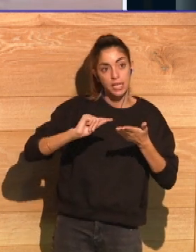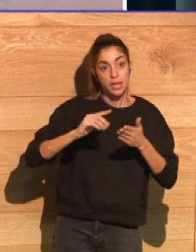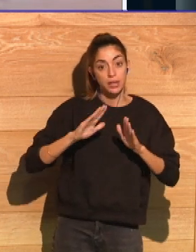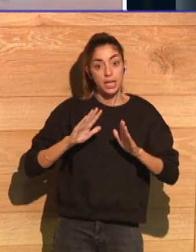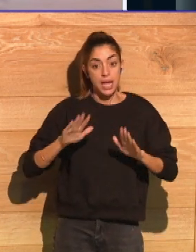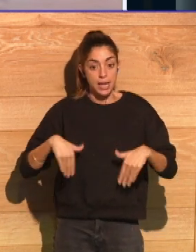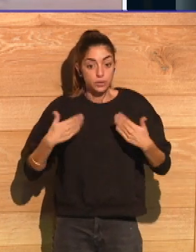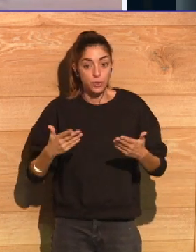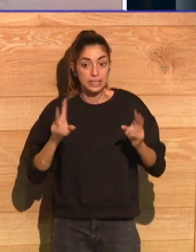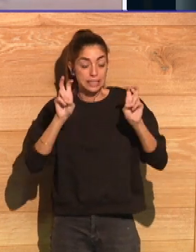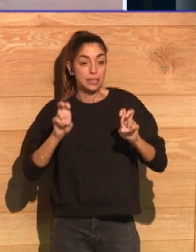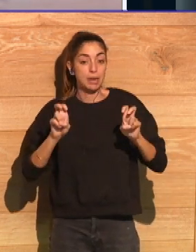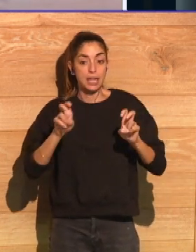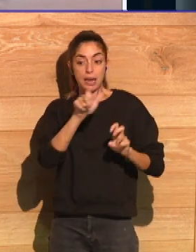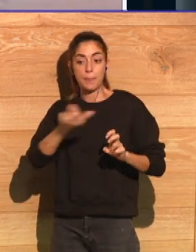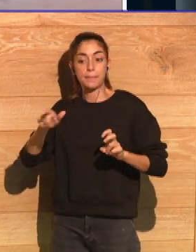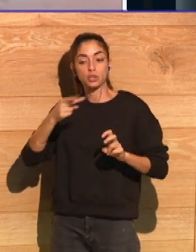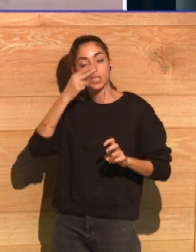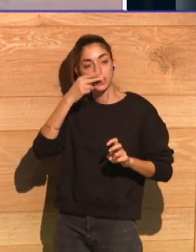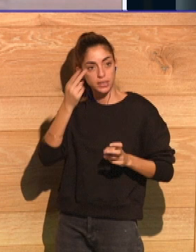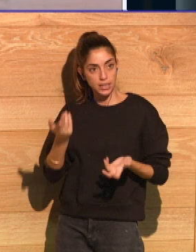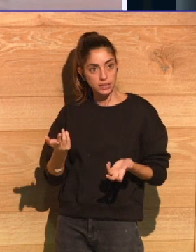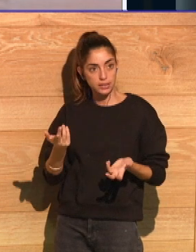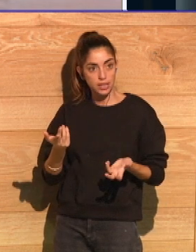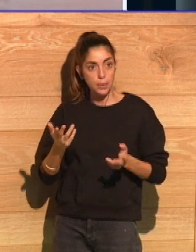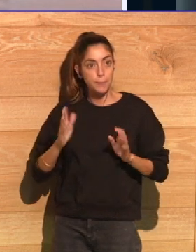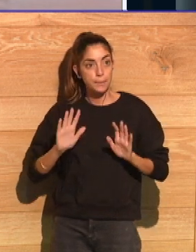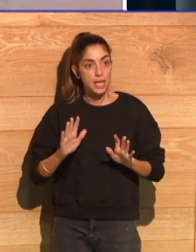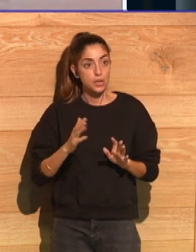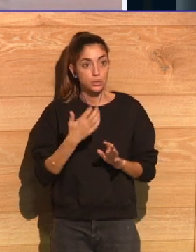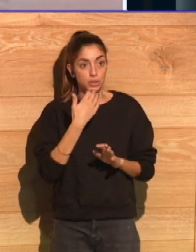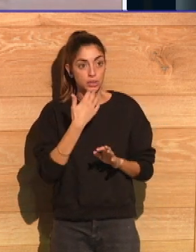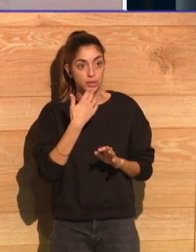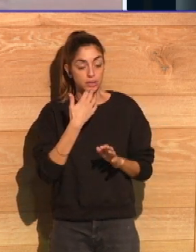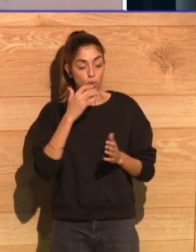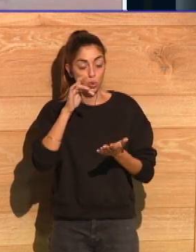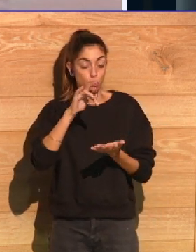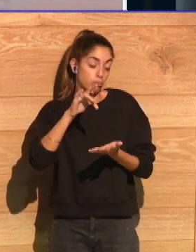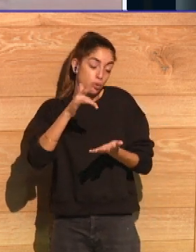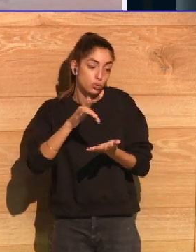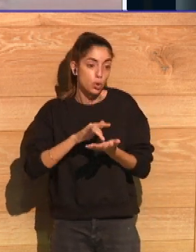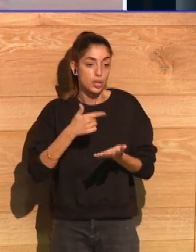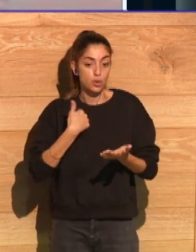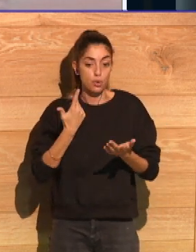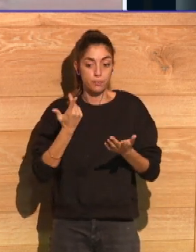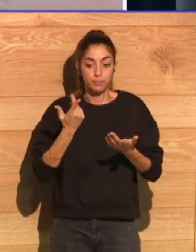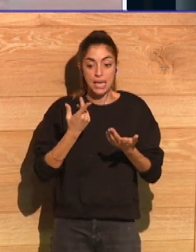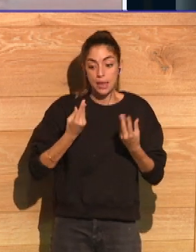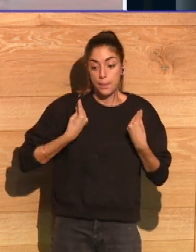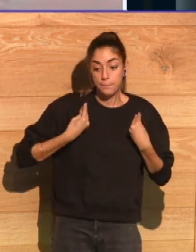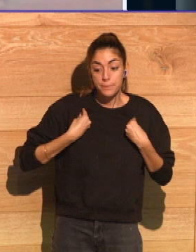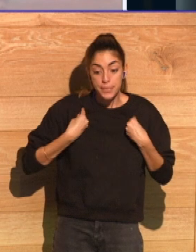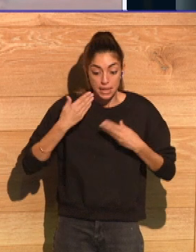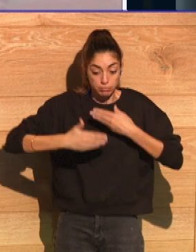tema que le interesara a mucha gente. Pero cuanto más empecé a escribir sobre mi propio ejercicio de